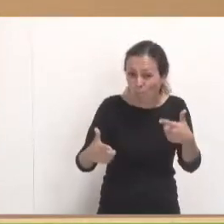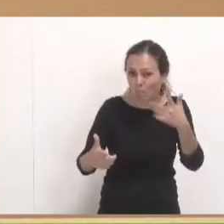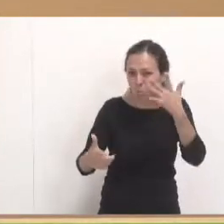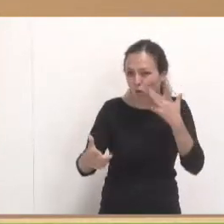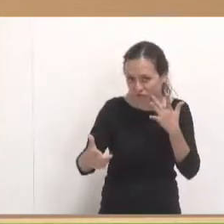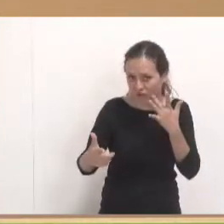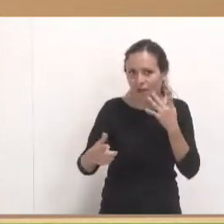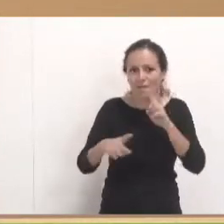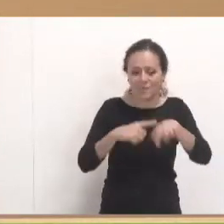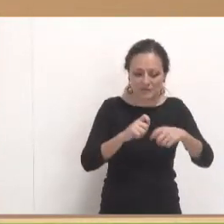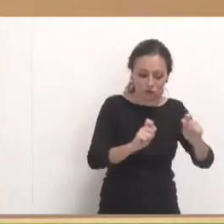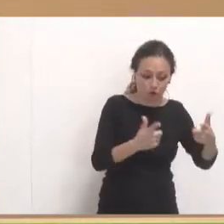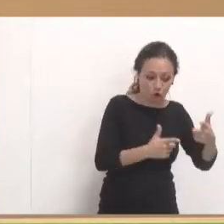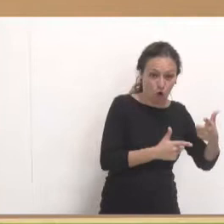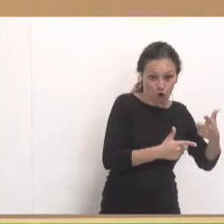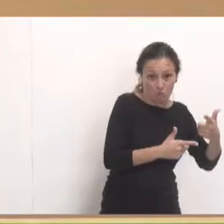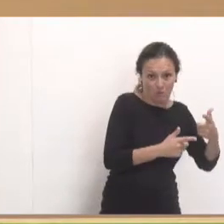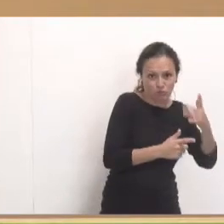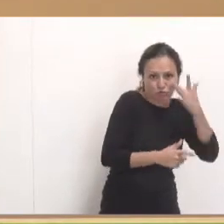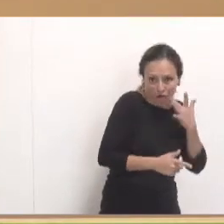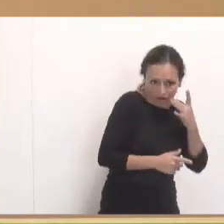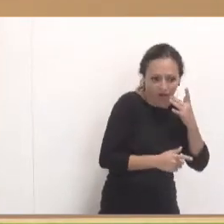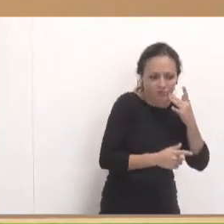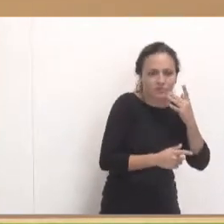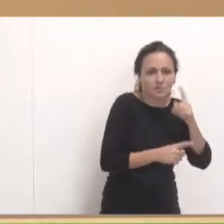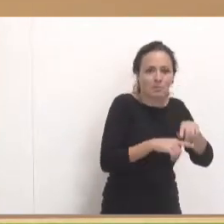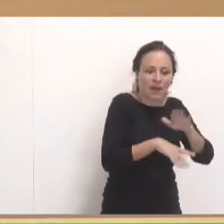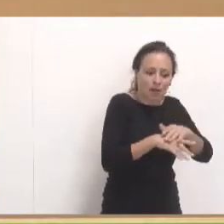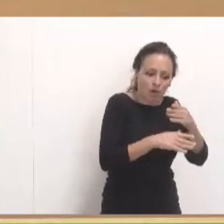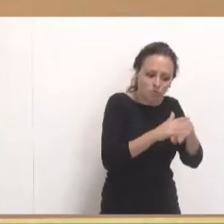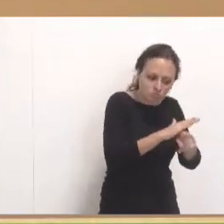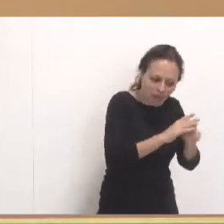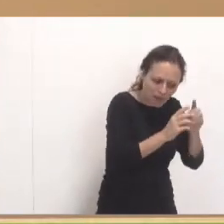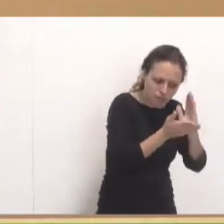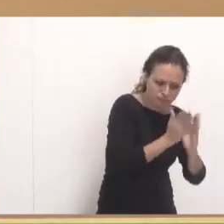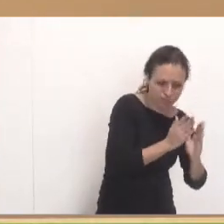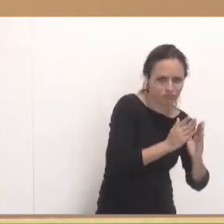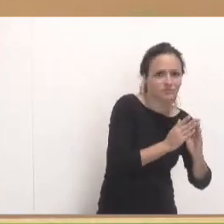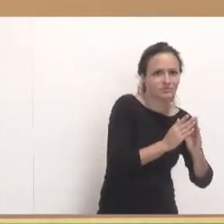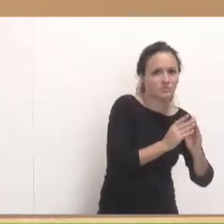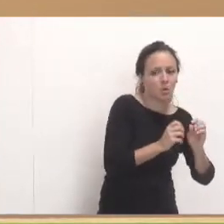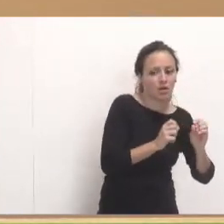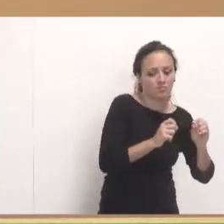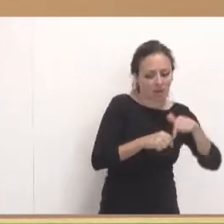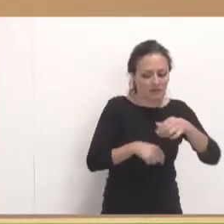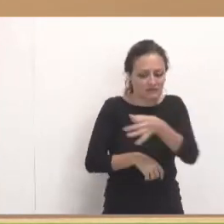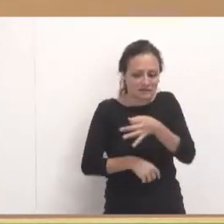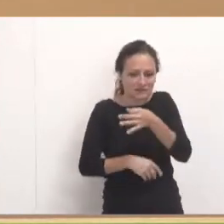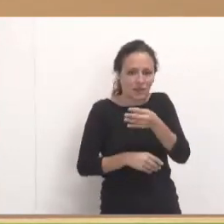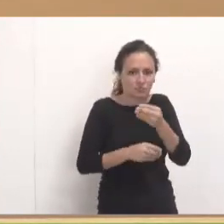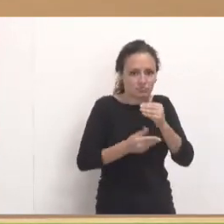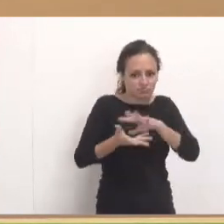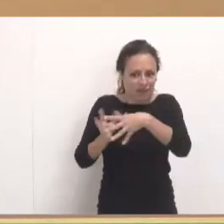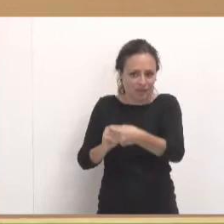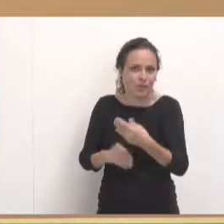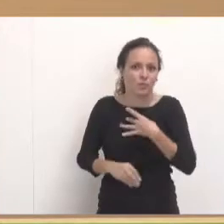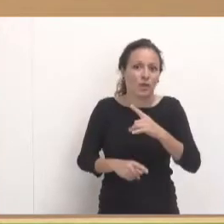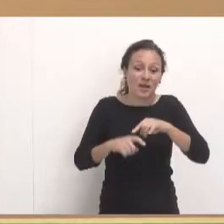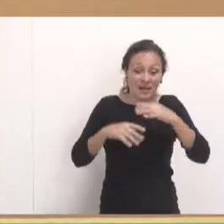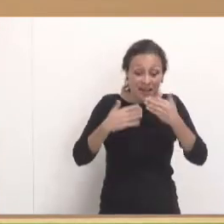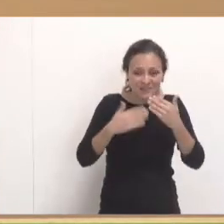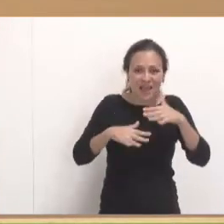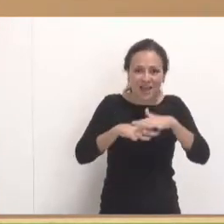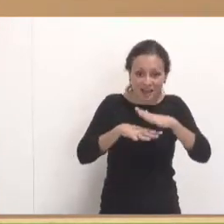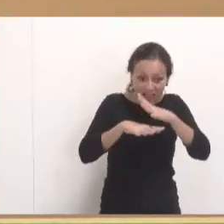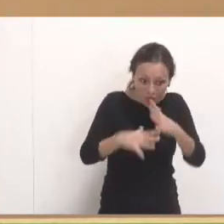garantizando una adecuada distribución territorial, permitan el tratamiento de la fracción orgánica generada en la isla, para completar la red insular formada junto a la que